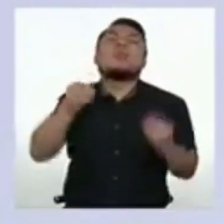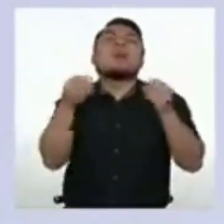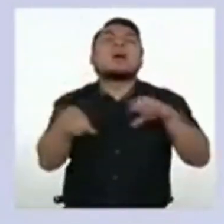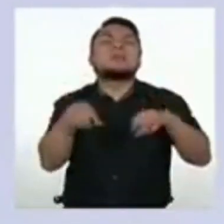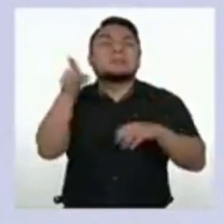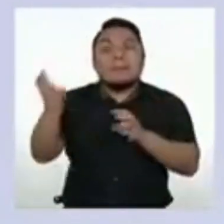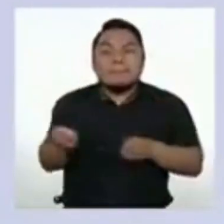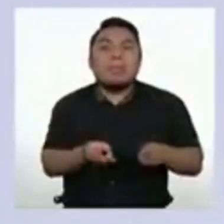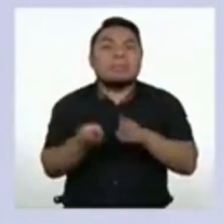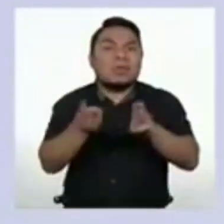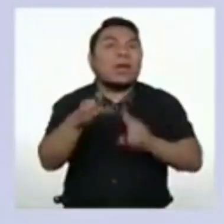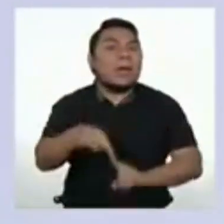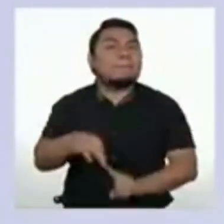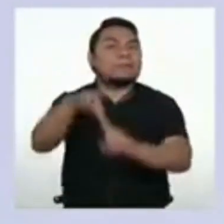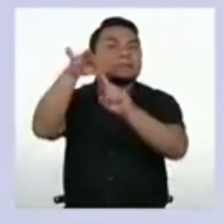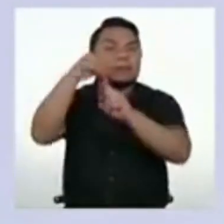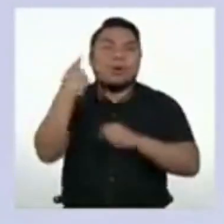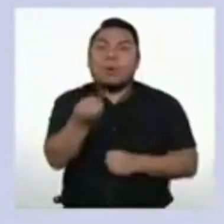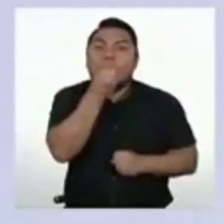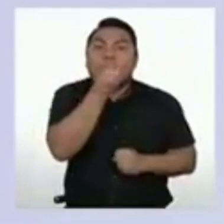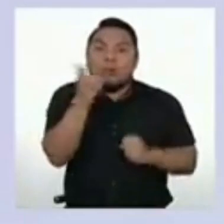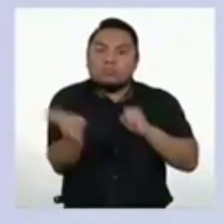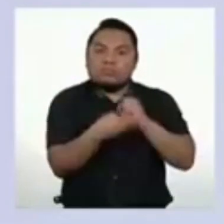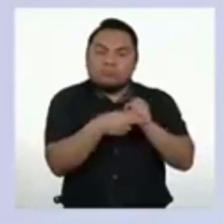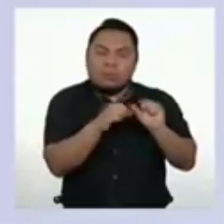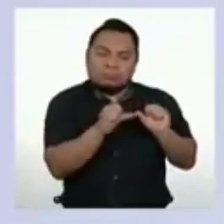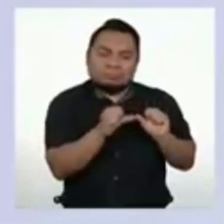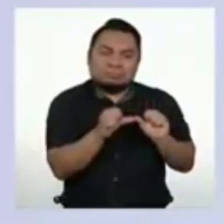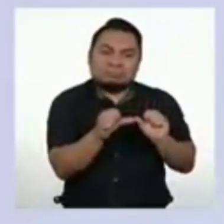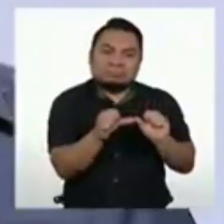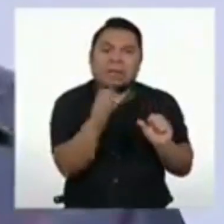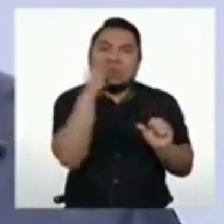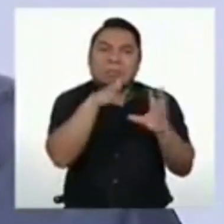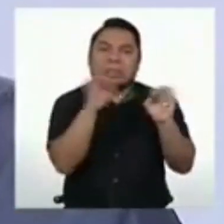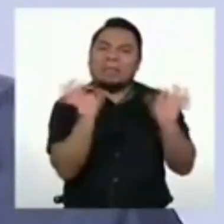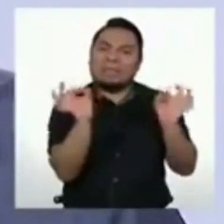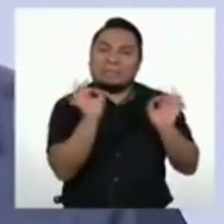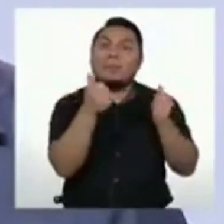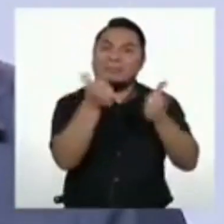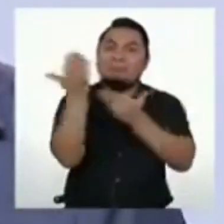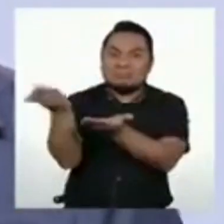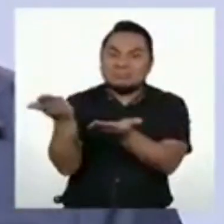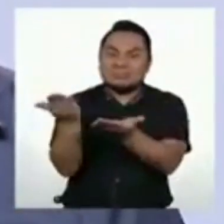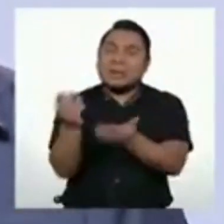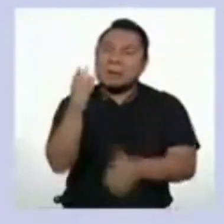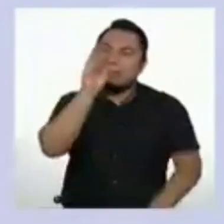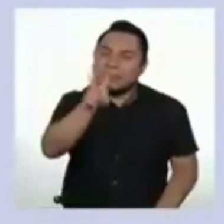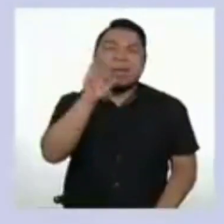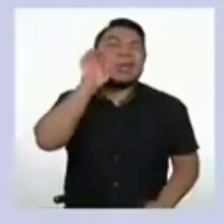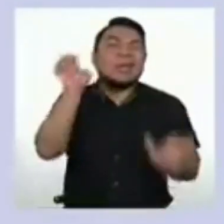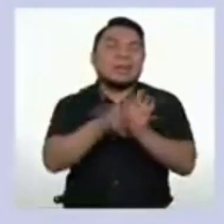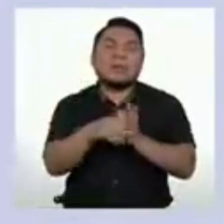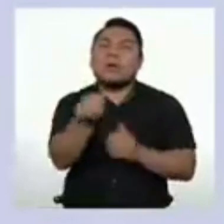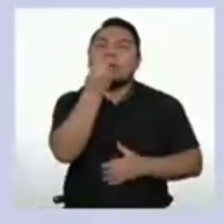técnicas muy especiales para poder conservar sus alimentos de una manera efectiva. Vamos a ver algunos ejemplos de